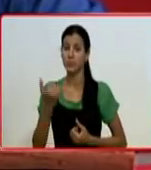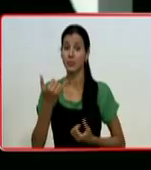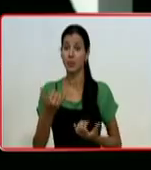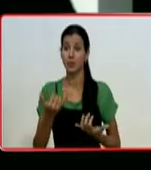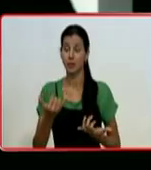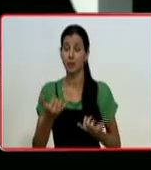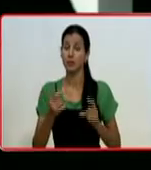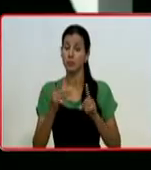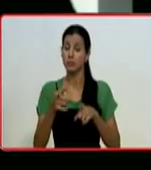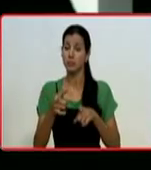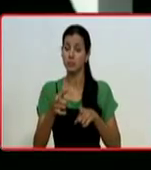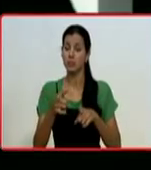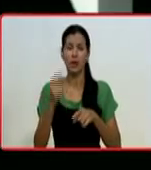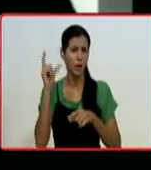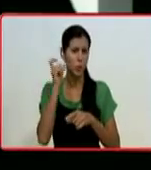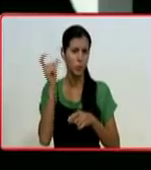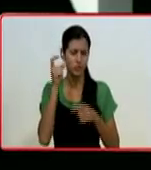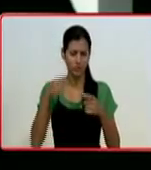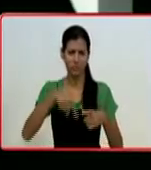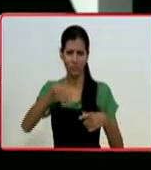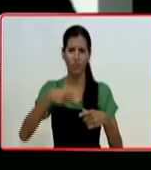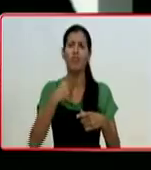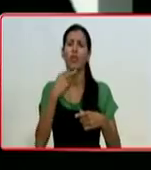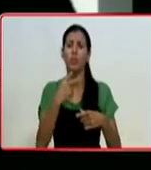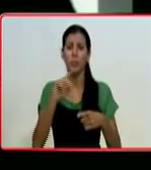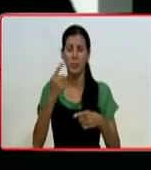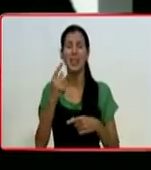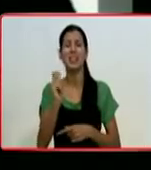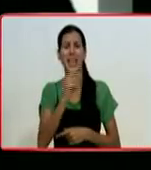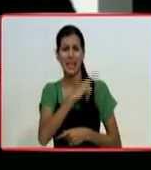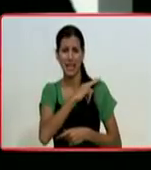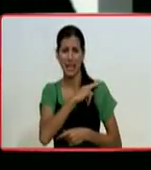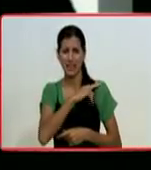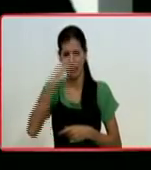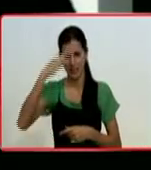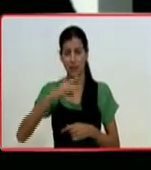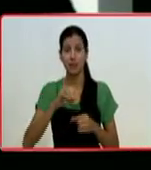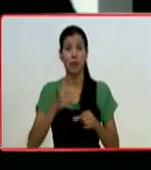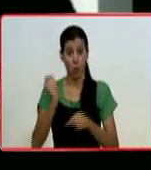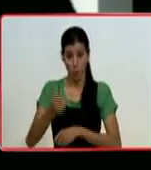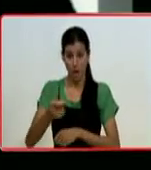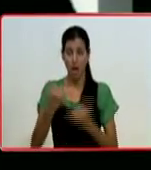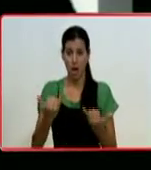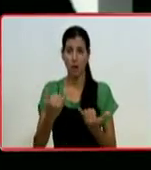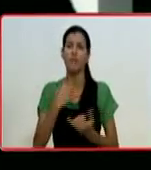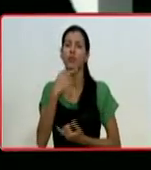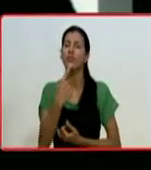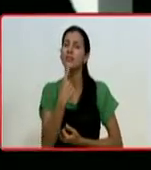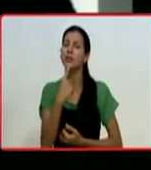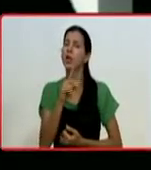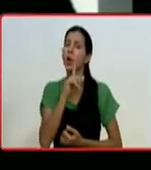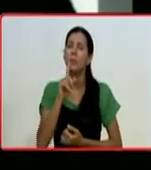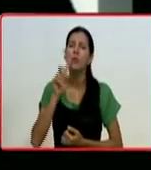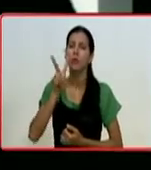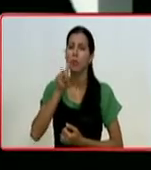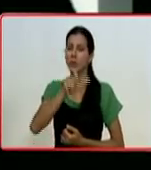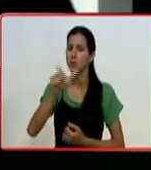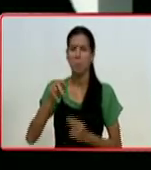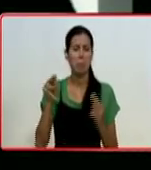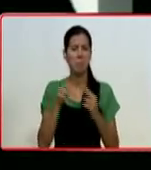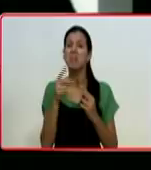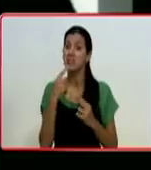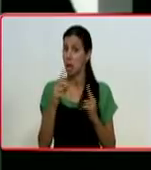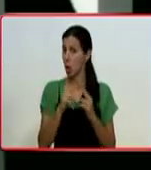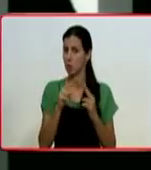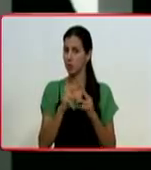pocas palabras. En el audio del primer teniente retirado, Luis Calderón, se menciona a dos personajes que él dice desconocer,